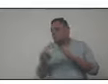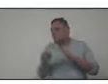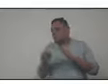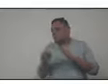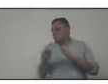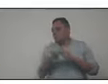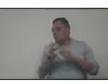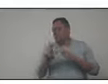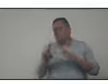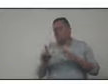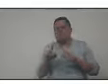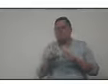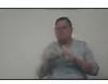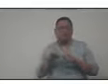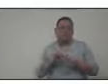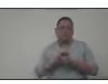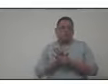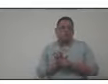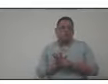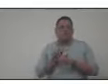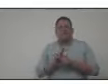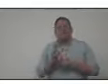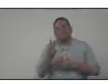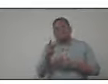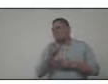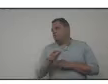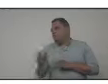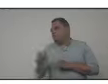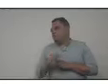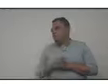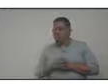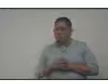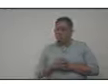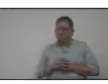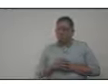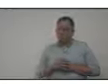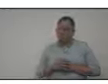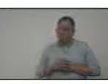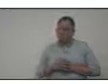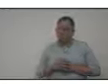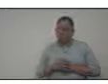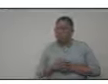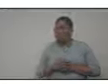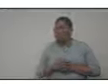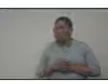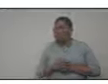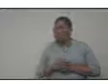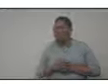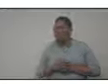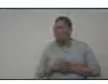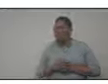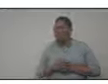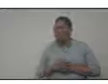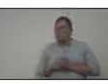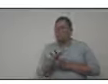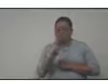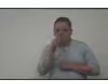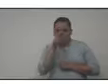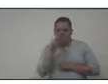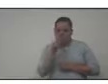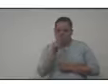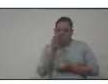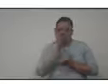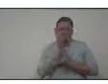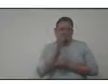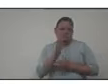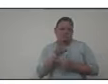de coronavirus, dos usuarias que fallecieron en ese año que estaban